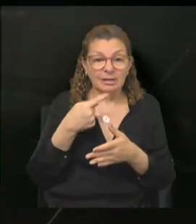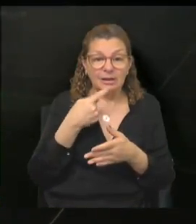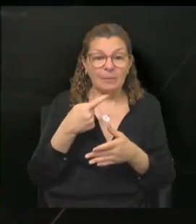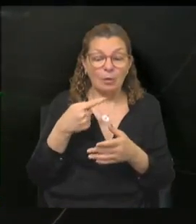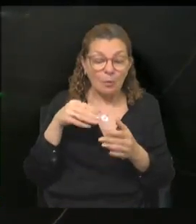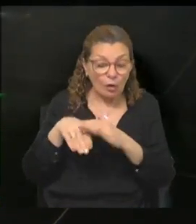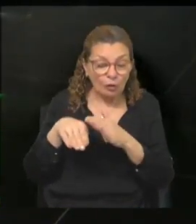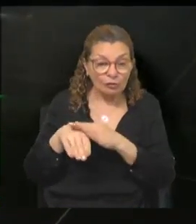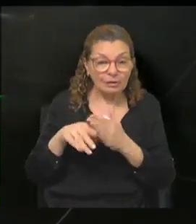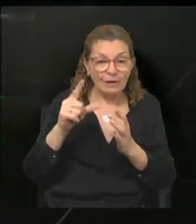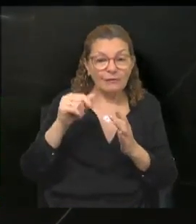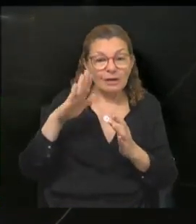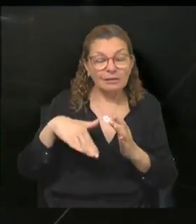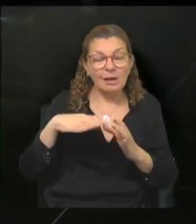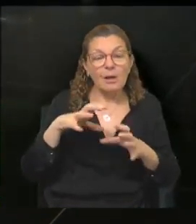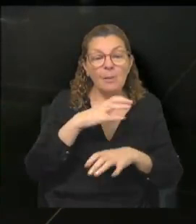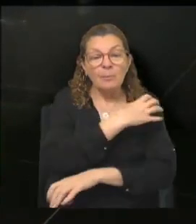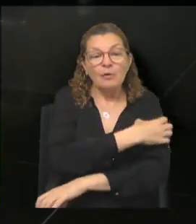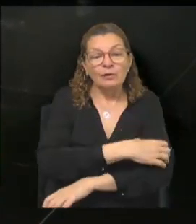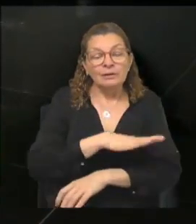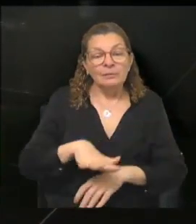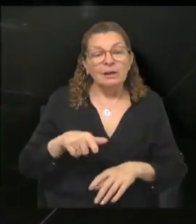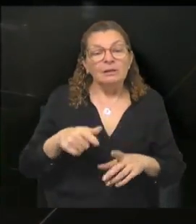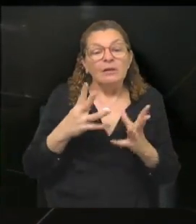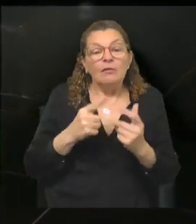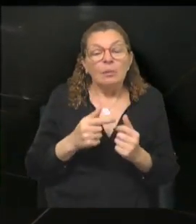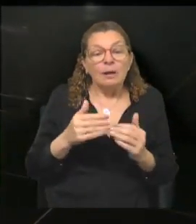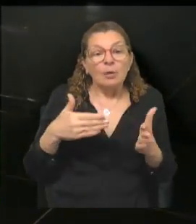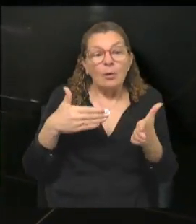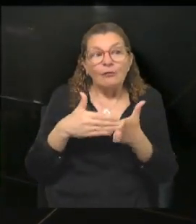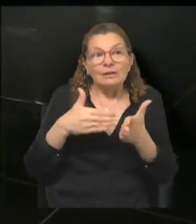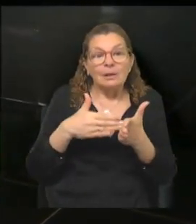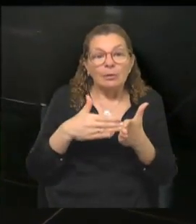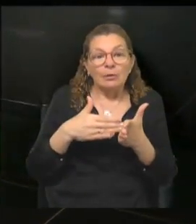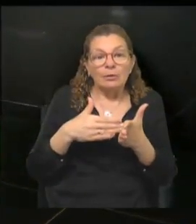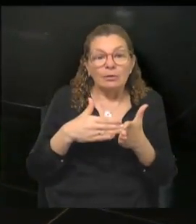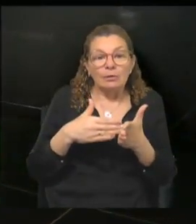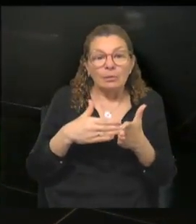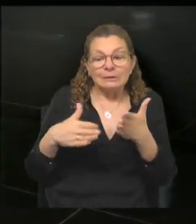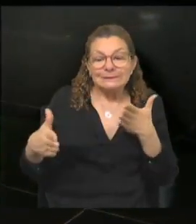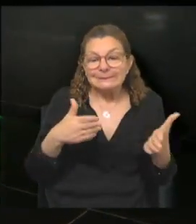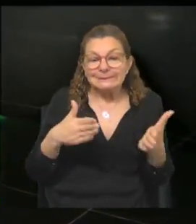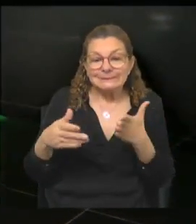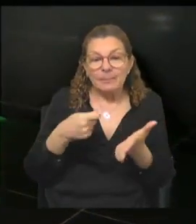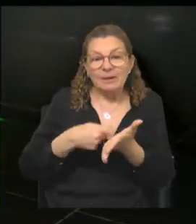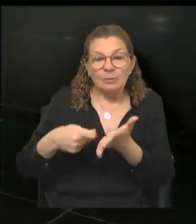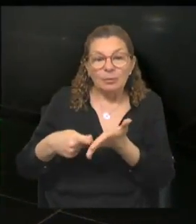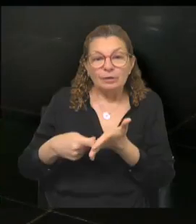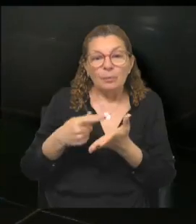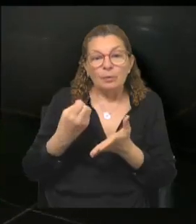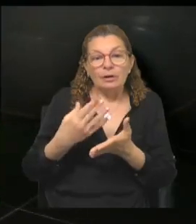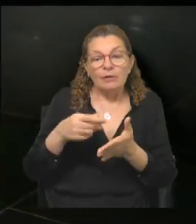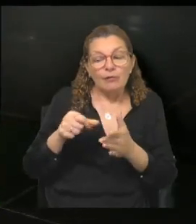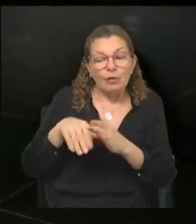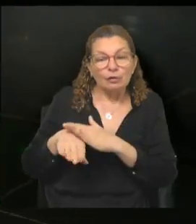concentrada en reducir la pobreza infantil y de ese modo evitamos quedar en la en el tironeo del presupuesto porque son